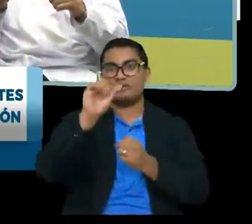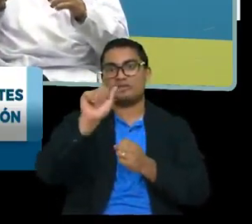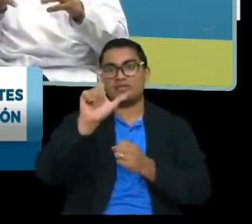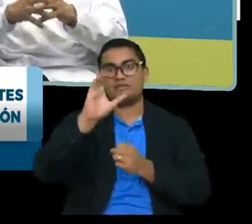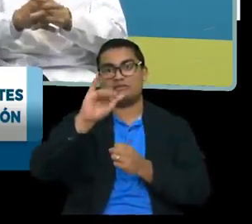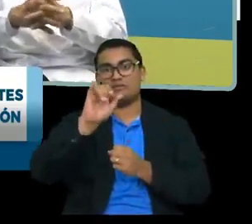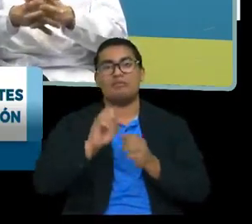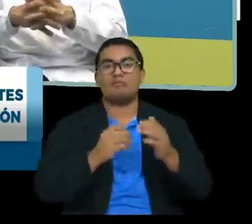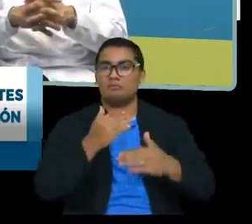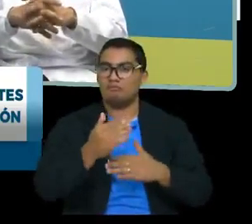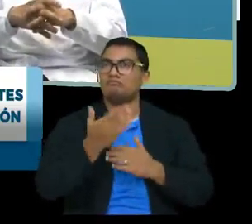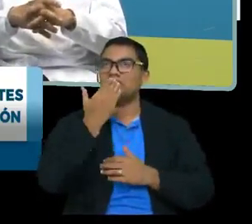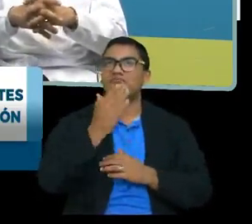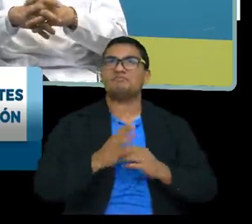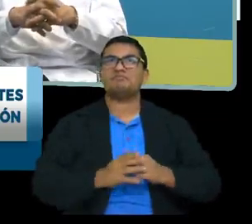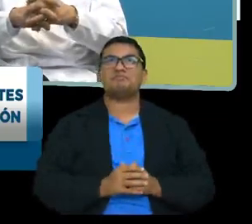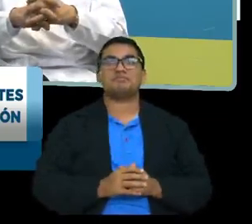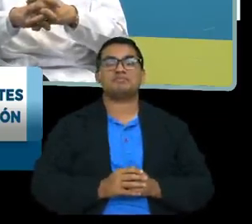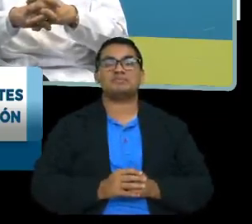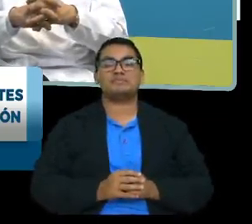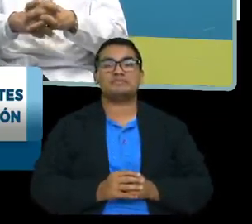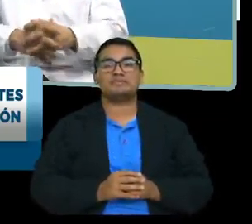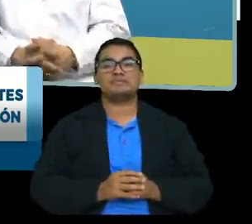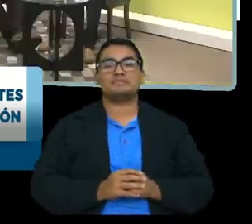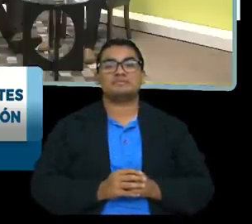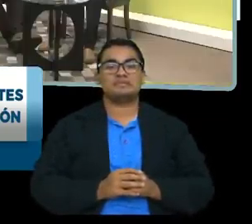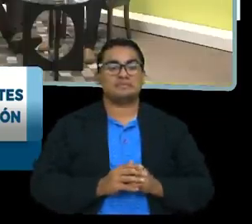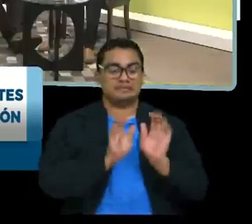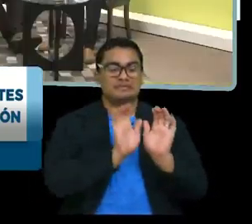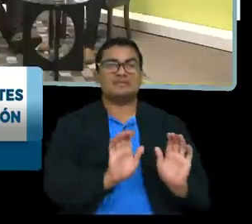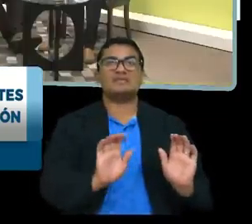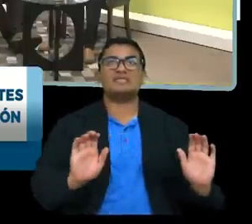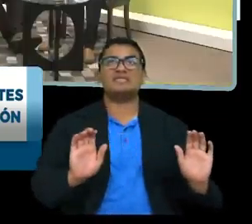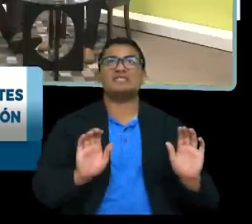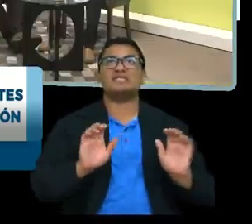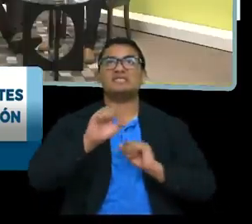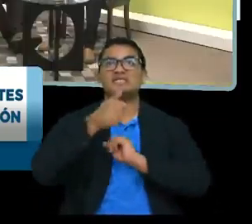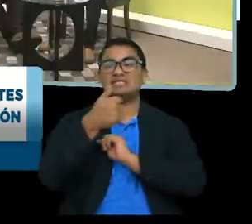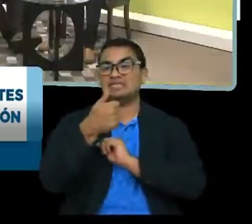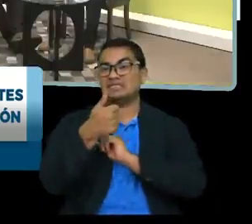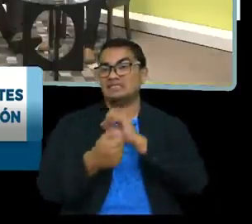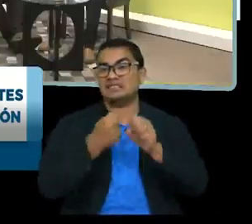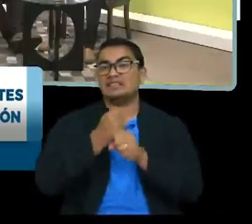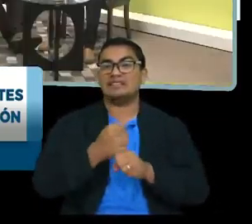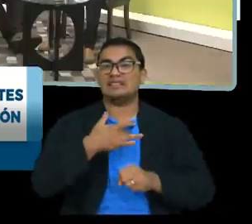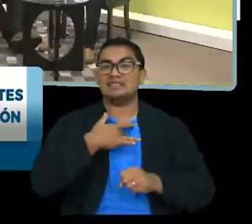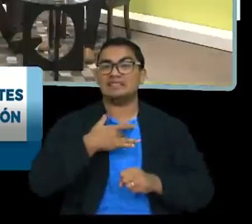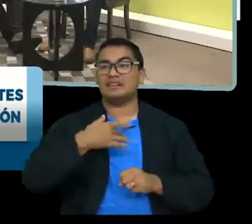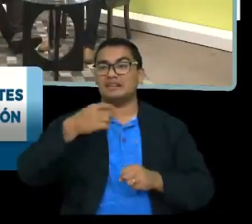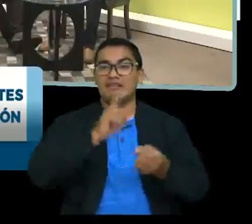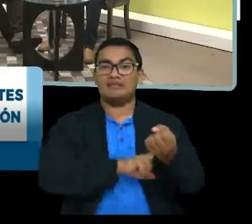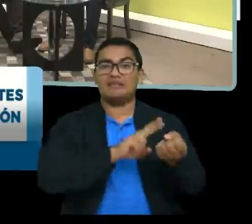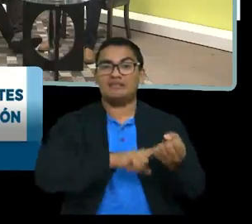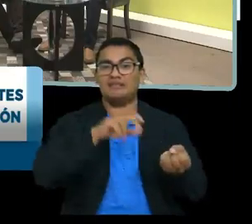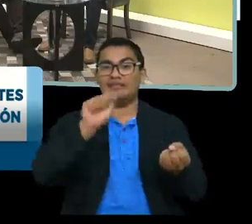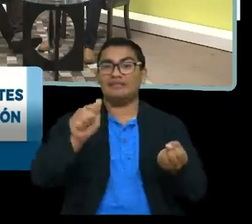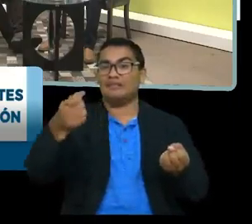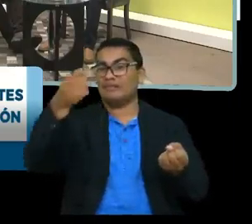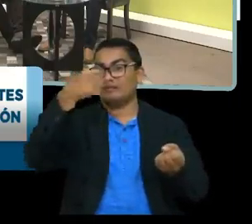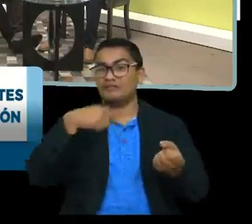así sucesivamente. Entonces, los niños de menores a 6 años, ¿necesitan más la vitamina A? Se